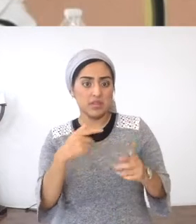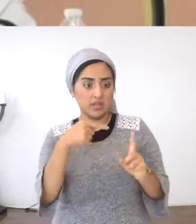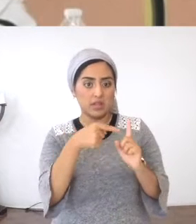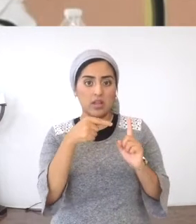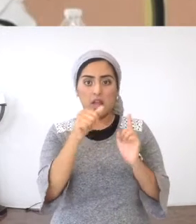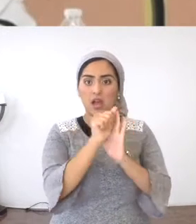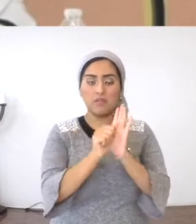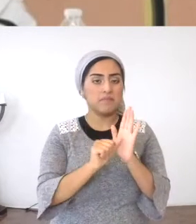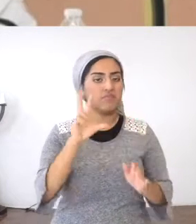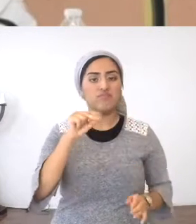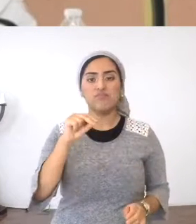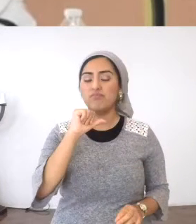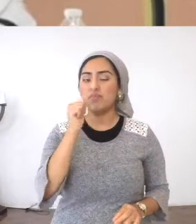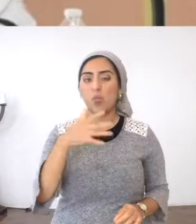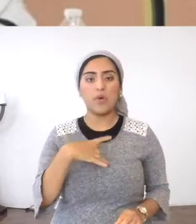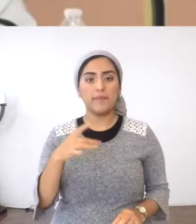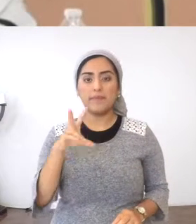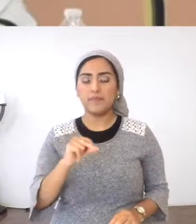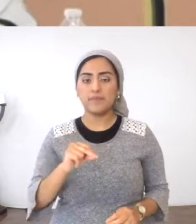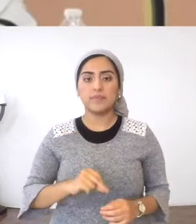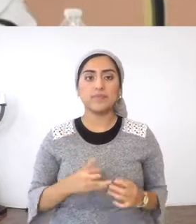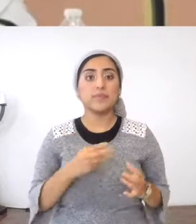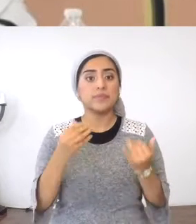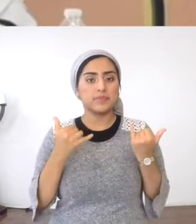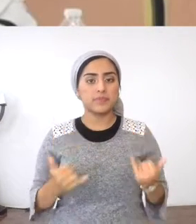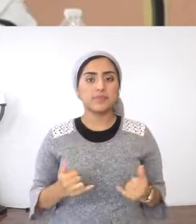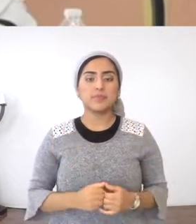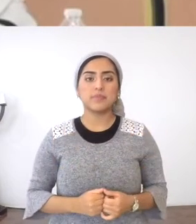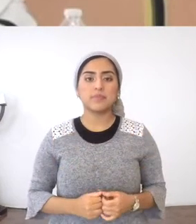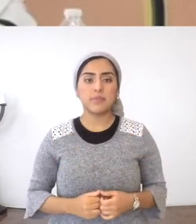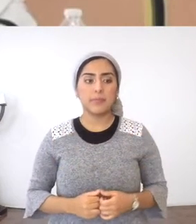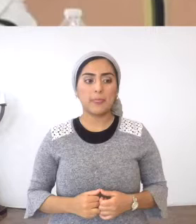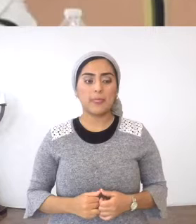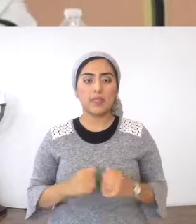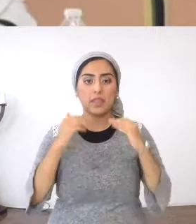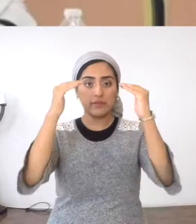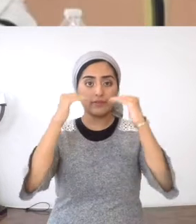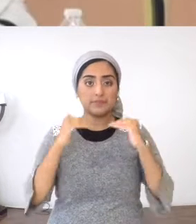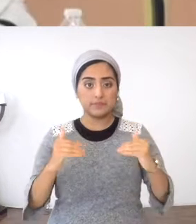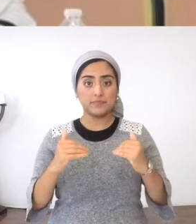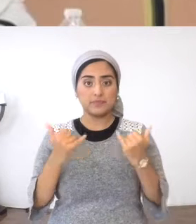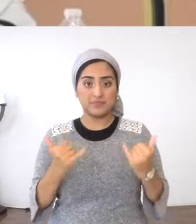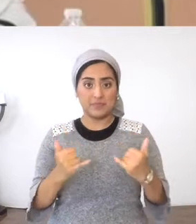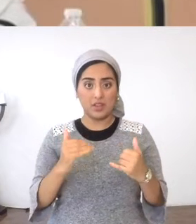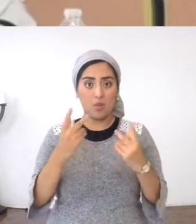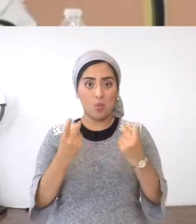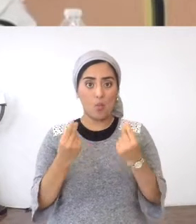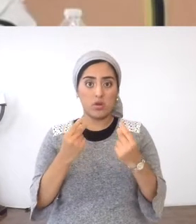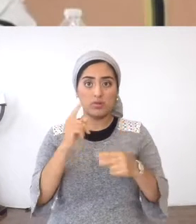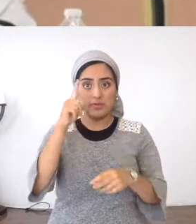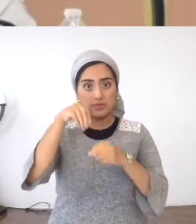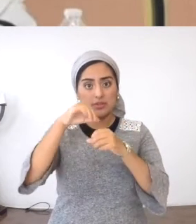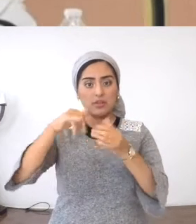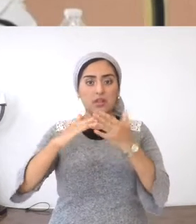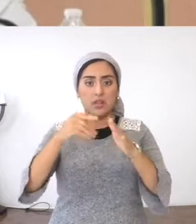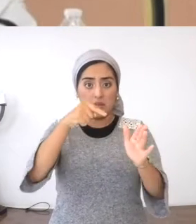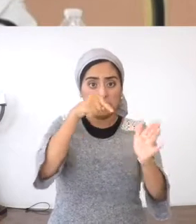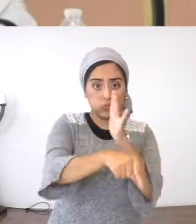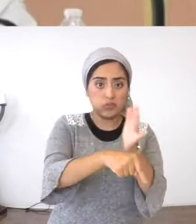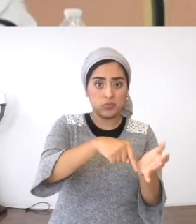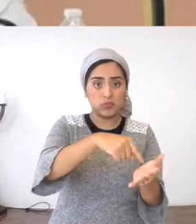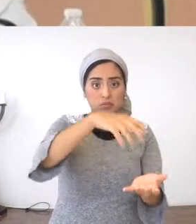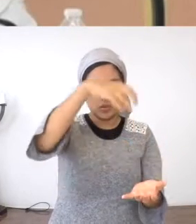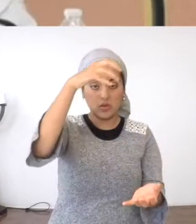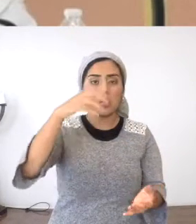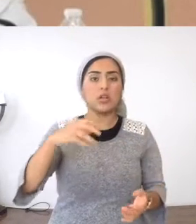Aarón No Claro que no Entonces Número siguiente Este sacrificio Que van a hacer En